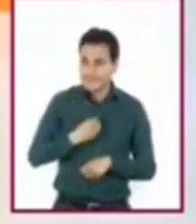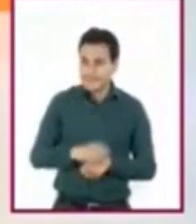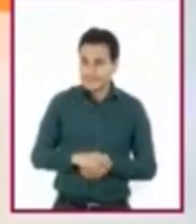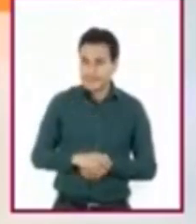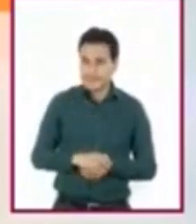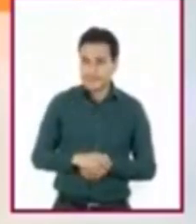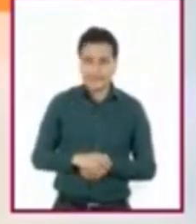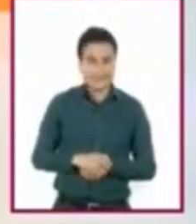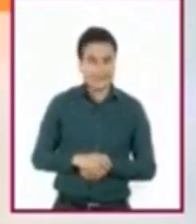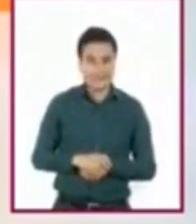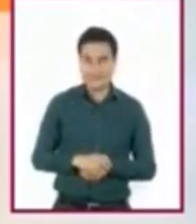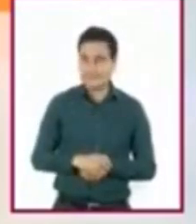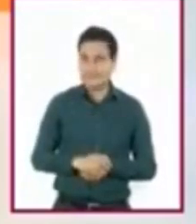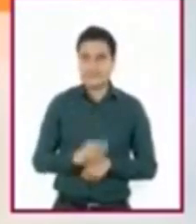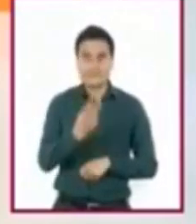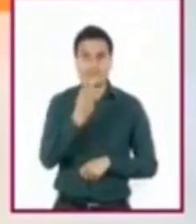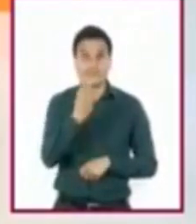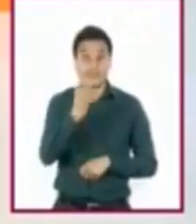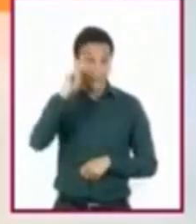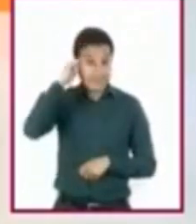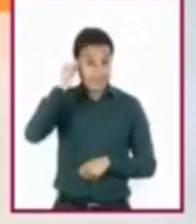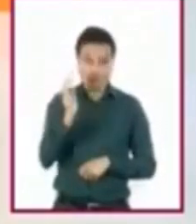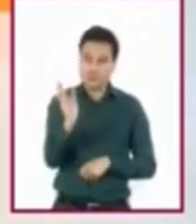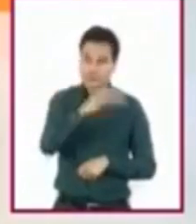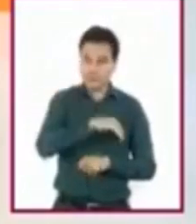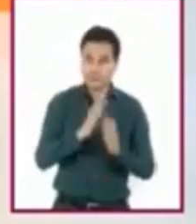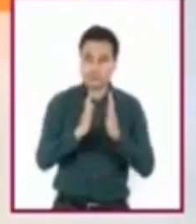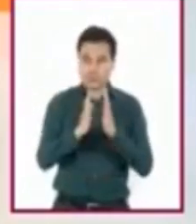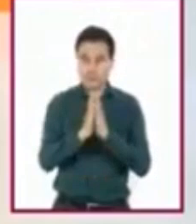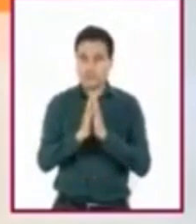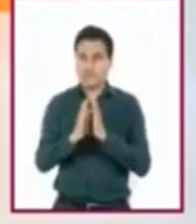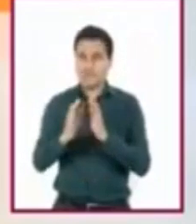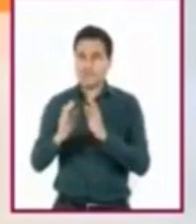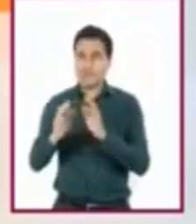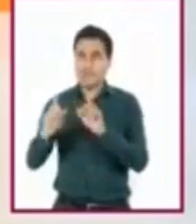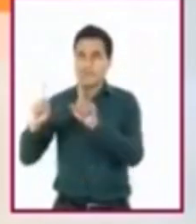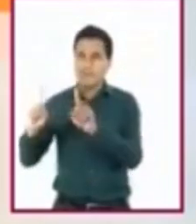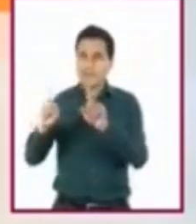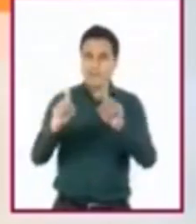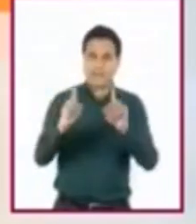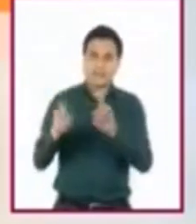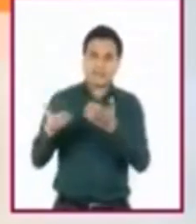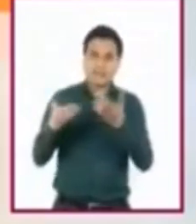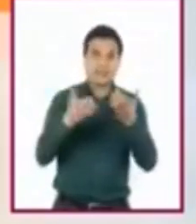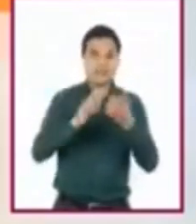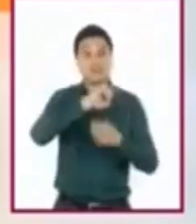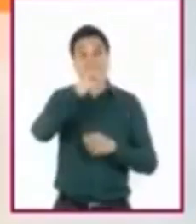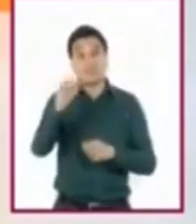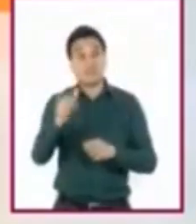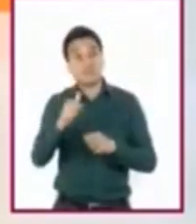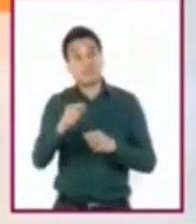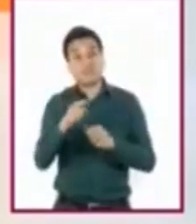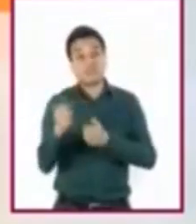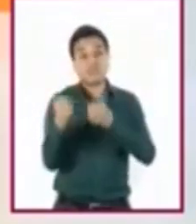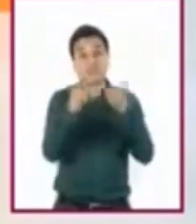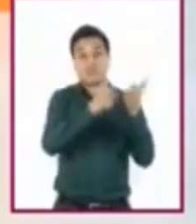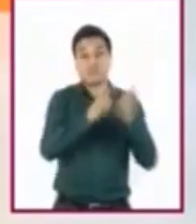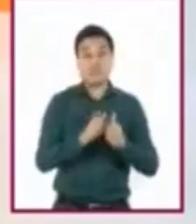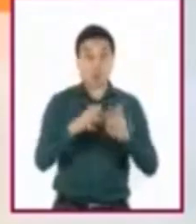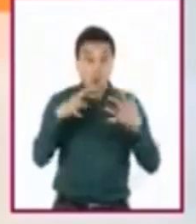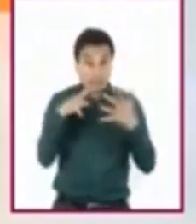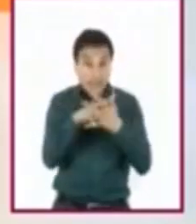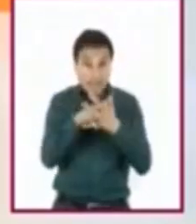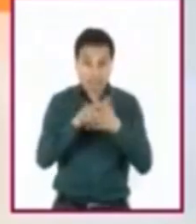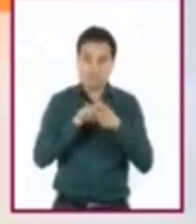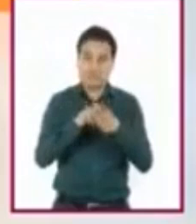estaban presos, y a cuestas lo llevaron a la gente. Y no sé lo que de él hicieron, salvo que no por eso cesó la guerra.